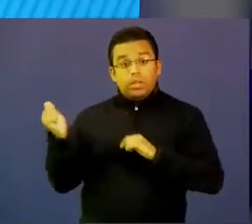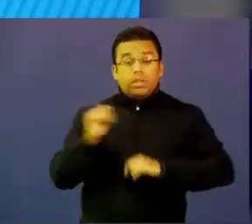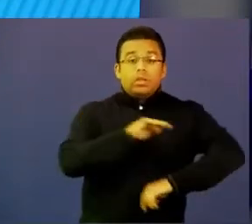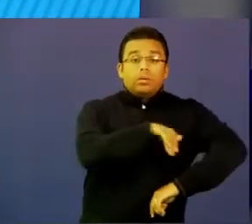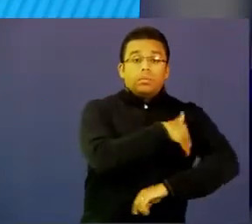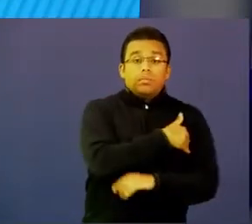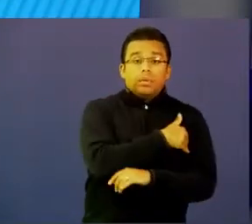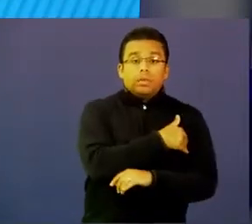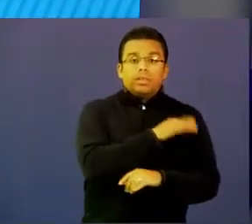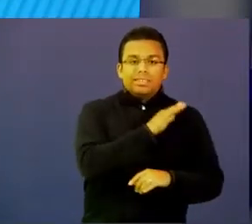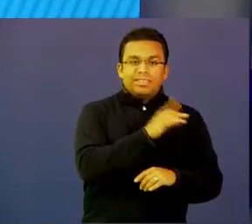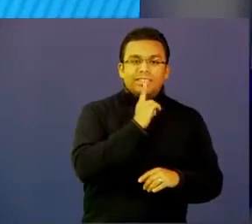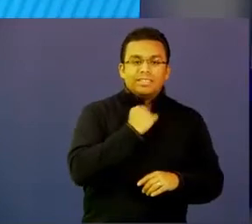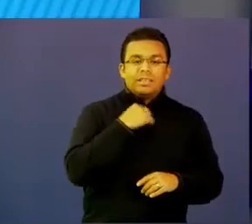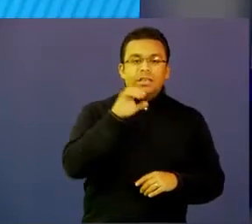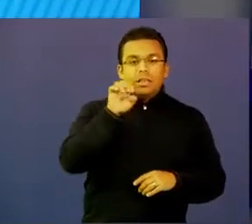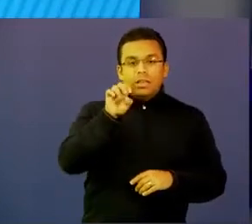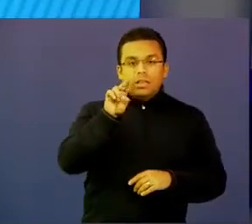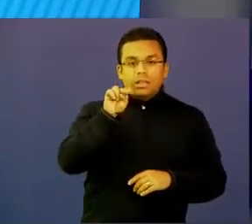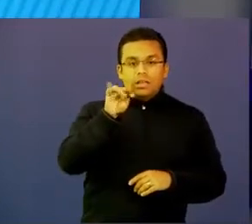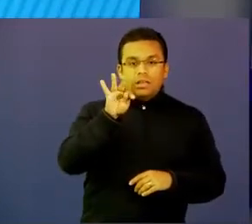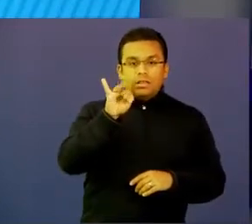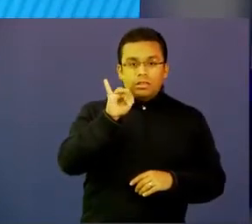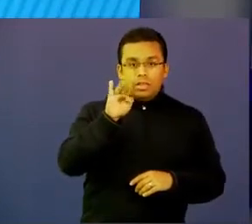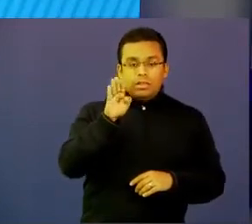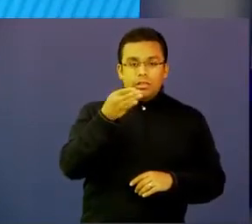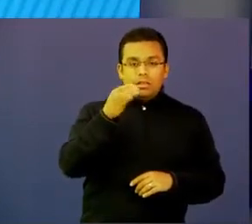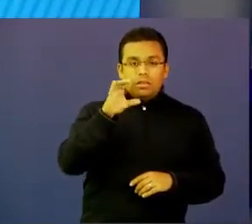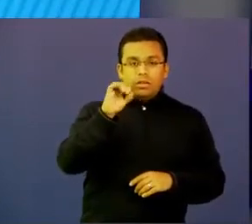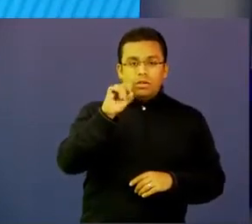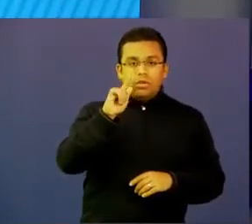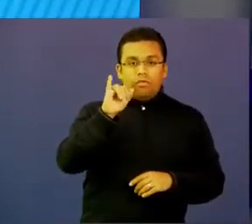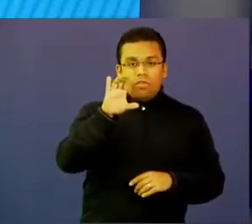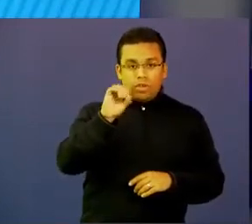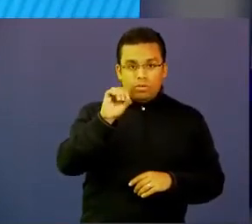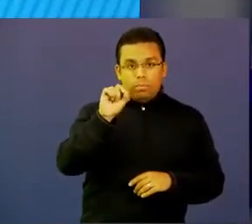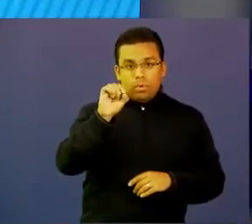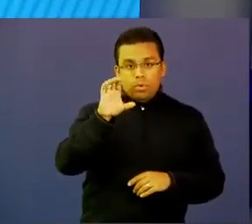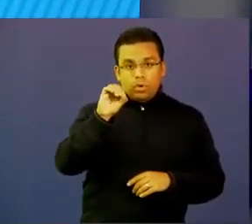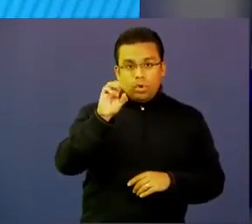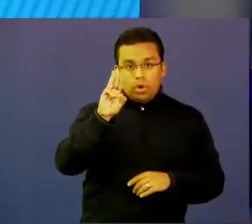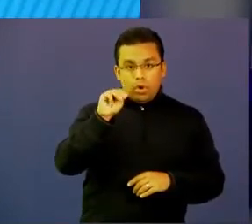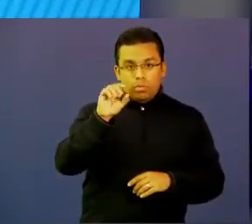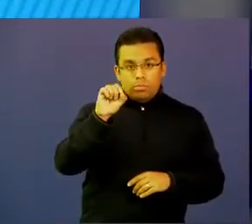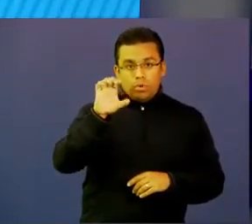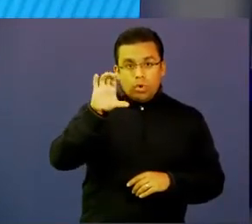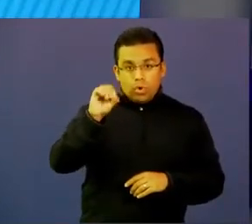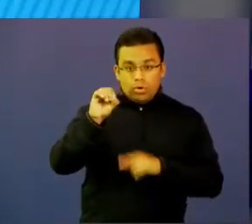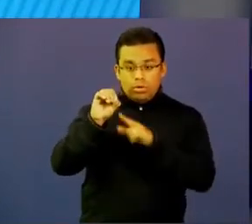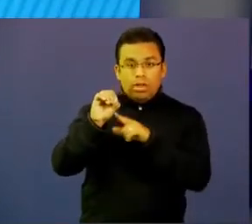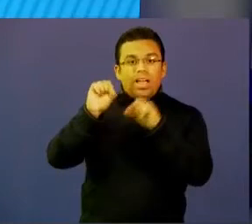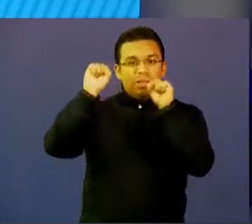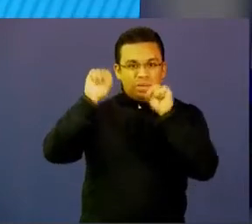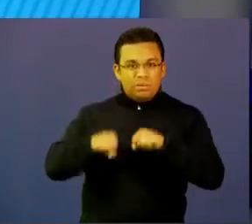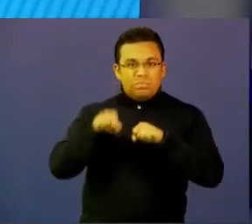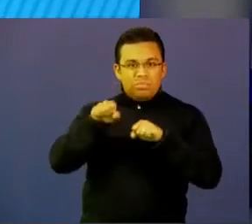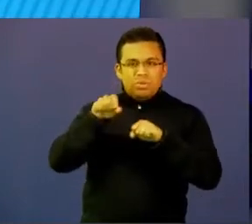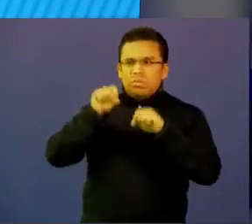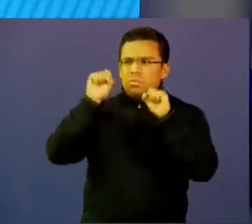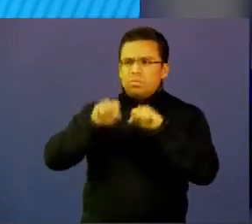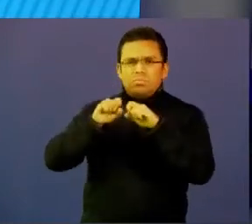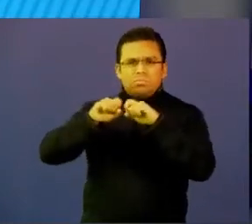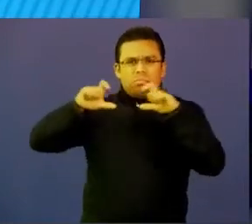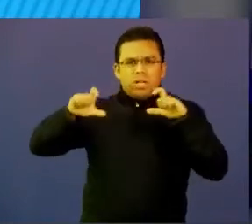Ti Confío, en ticonfio.gov.co, que es justamente para prevención de riesgos en Internet. Ahí puedes encontrar